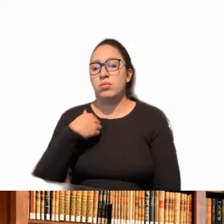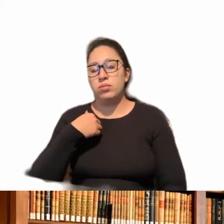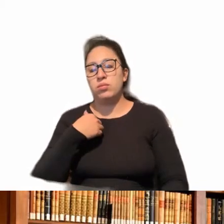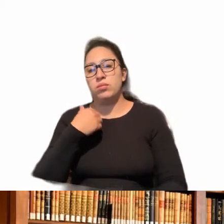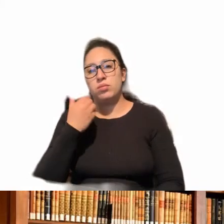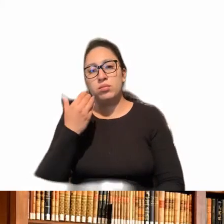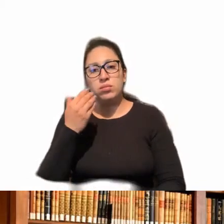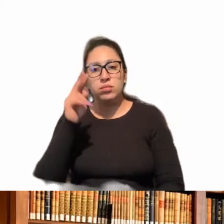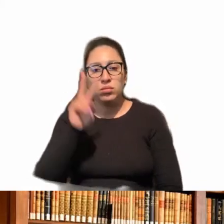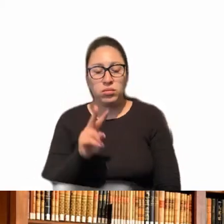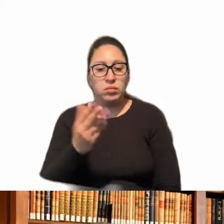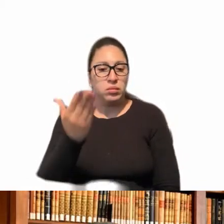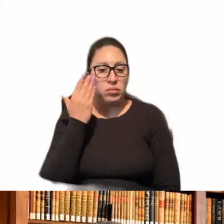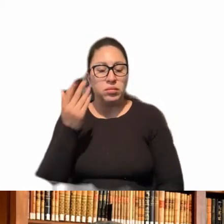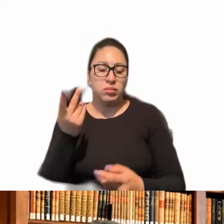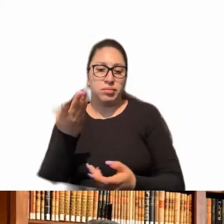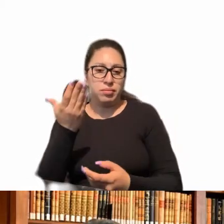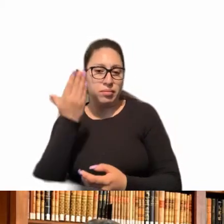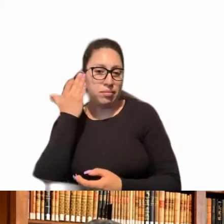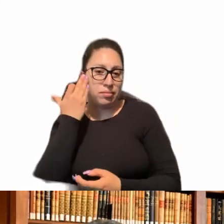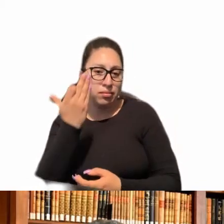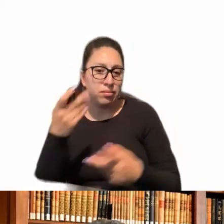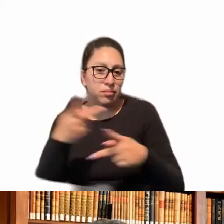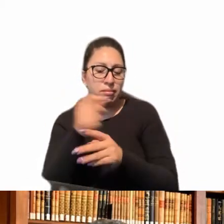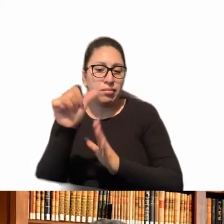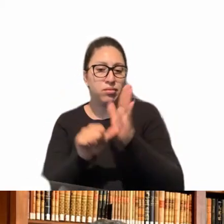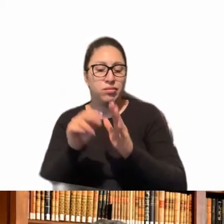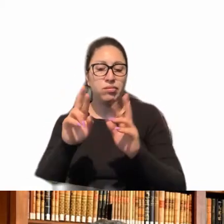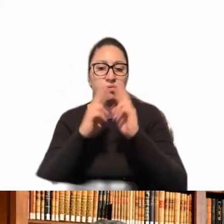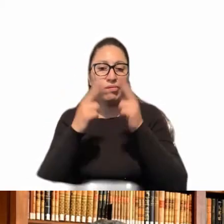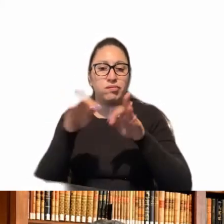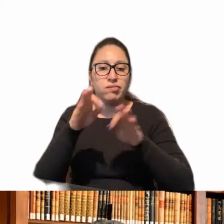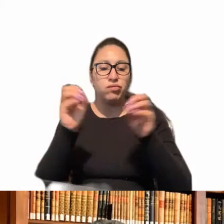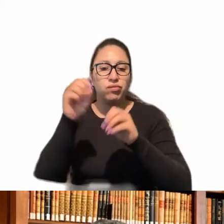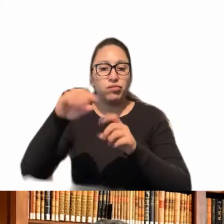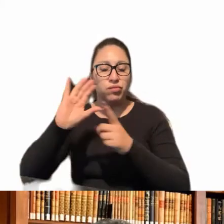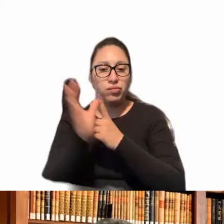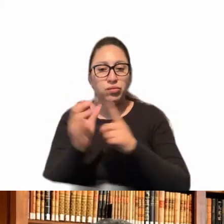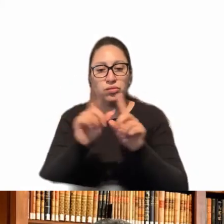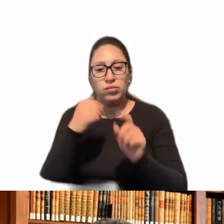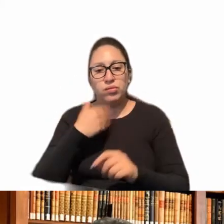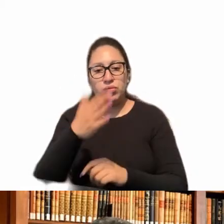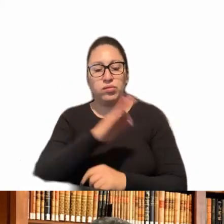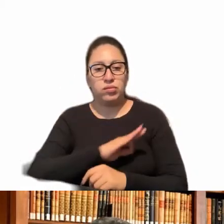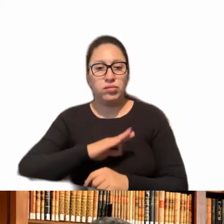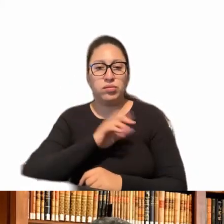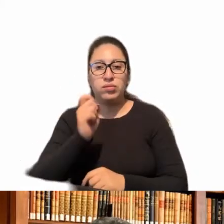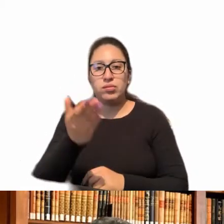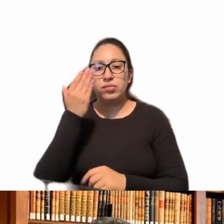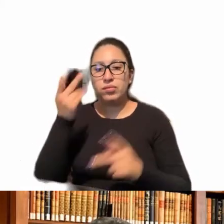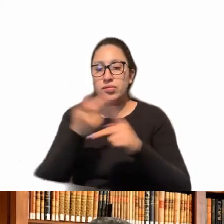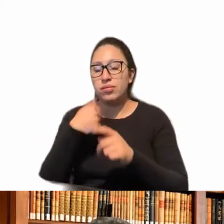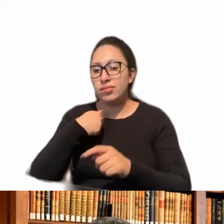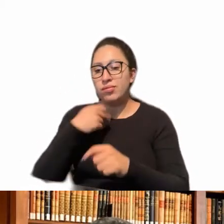es que no se habían dado ya en muchos meses. Y pues yo simplemente en relación a lo que no pude defenderme en la